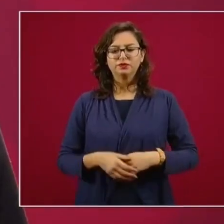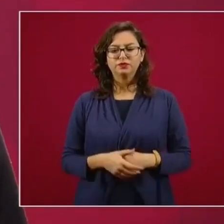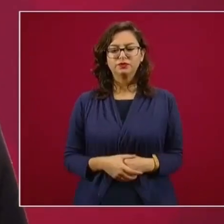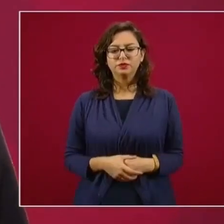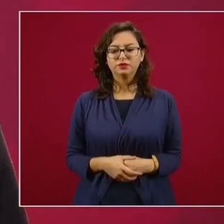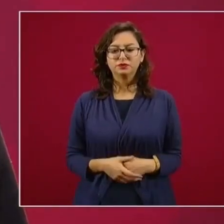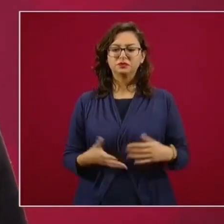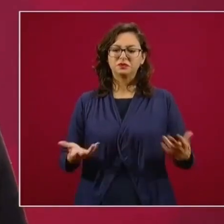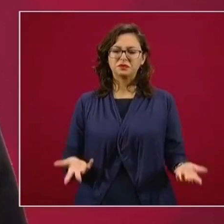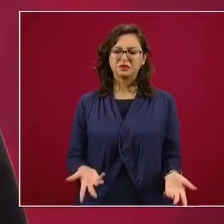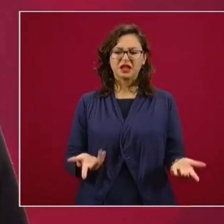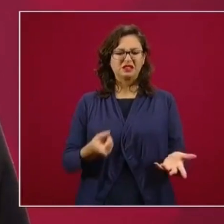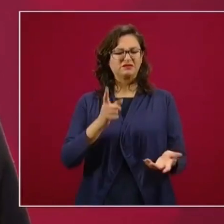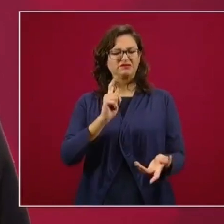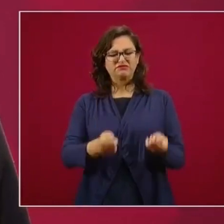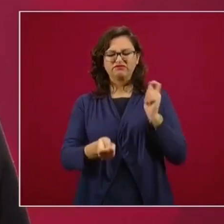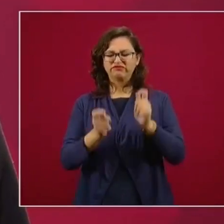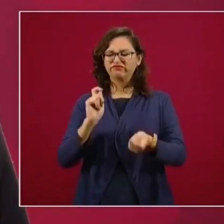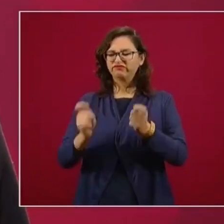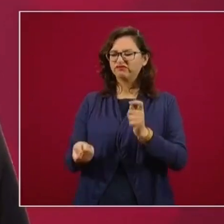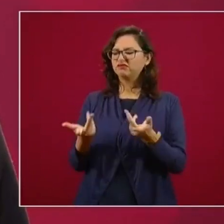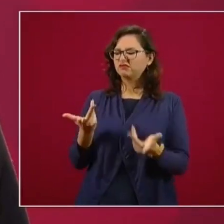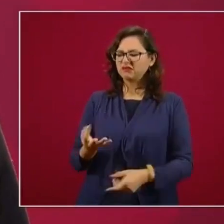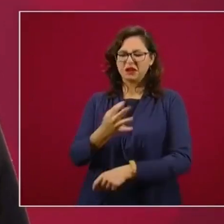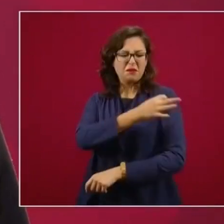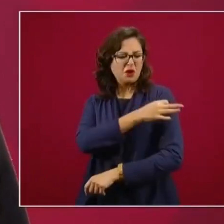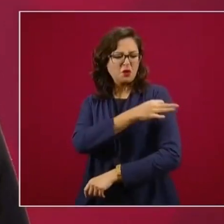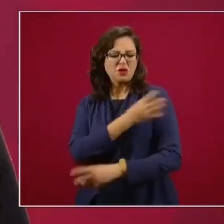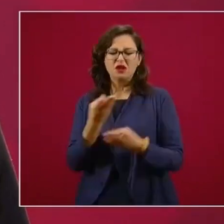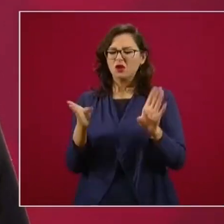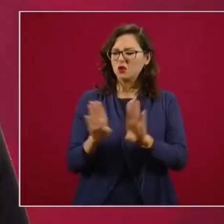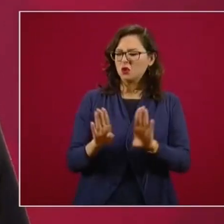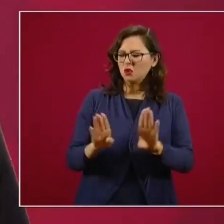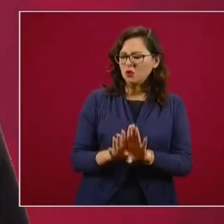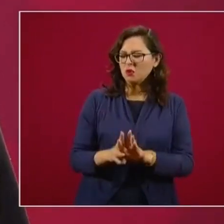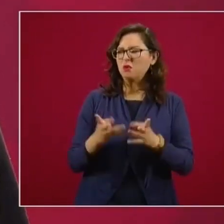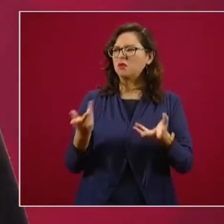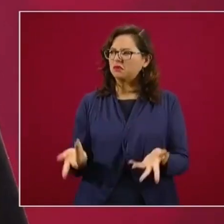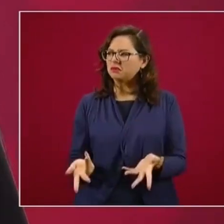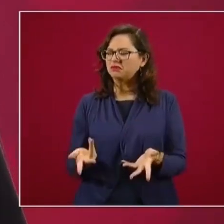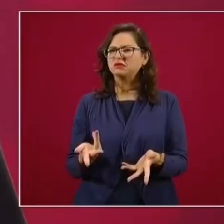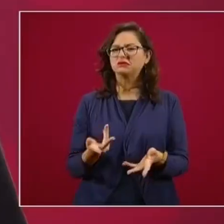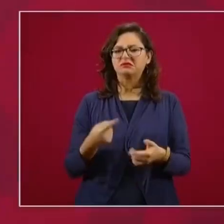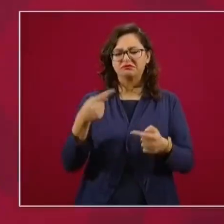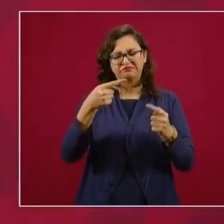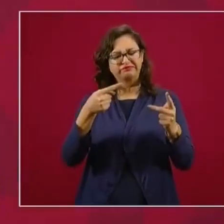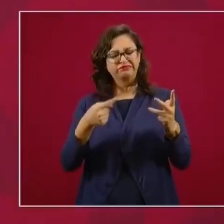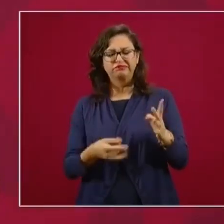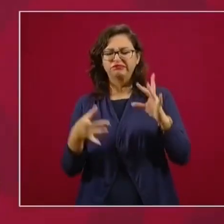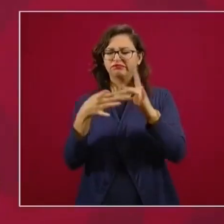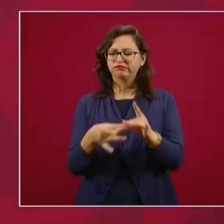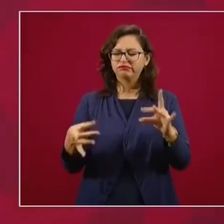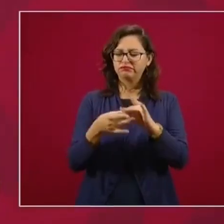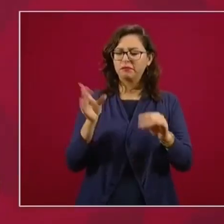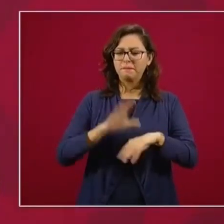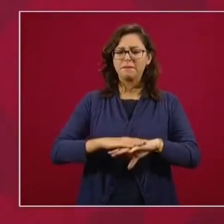pormenores, los detalles sobre cómo se va a tener esta vacuna